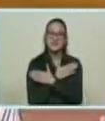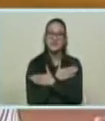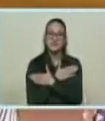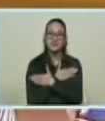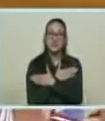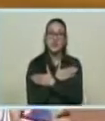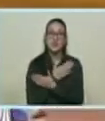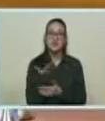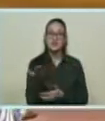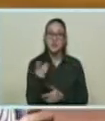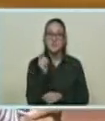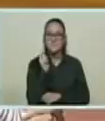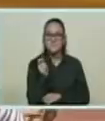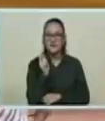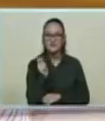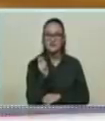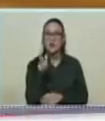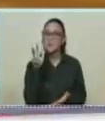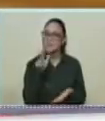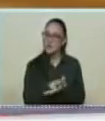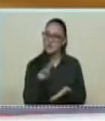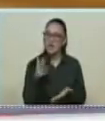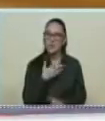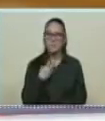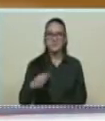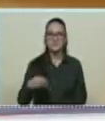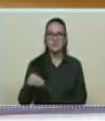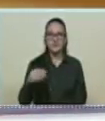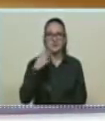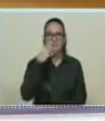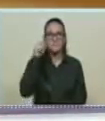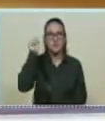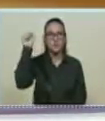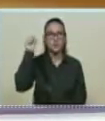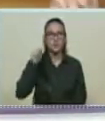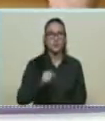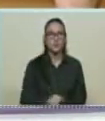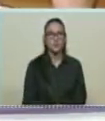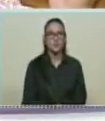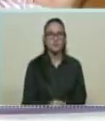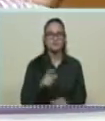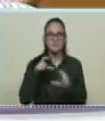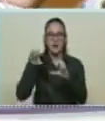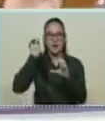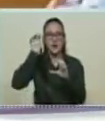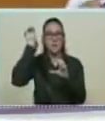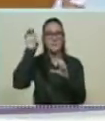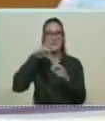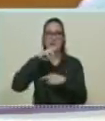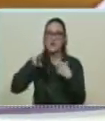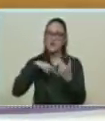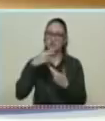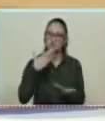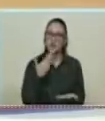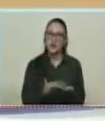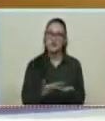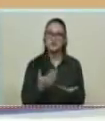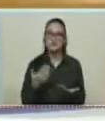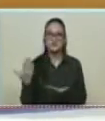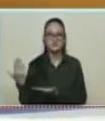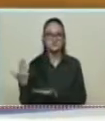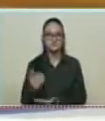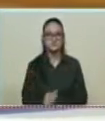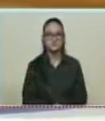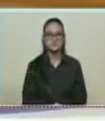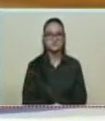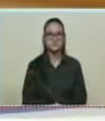Felicitaciones en su solicitud de la pensión que ha sido aprobado por el presidente Nicolás Maduro. Con el carnet de la patria, revolución, válido.